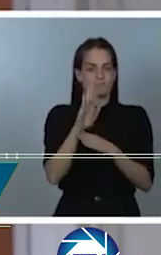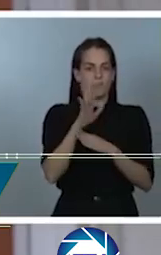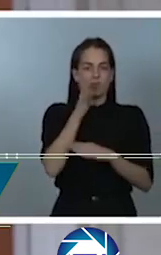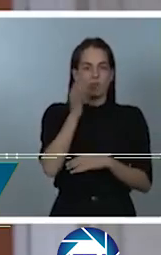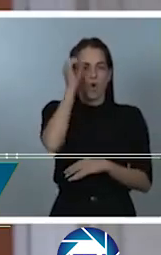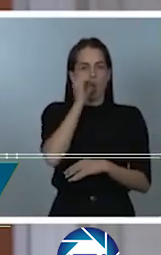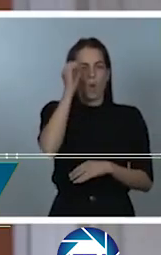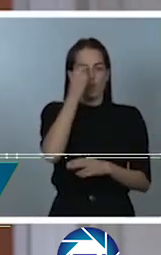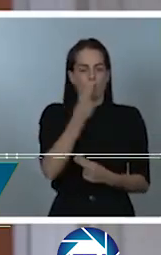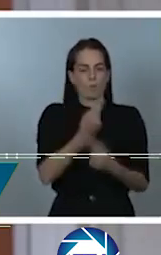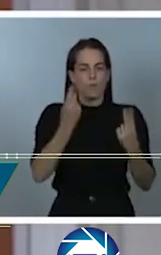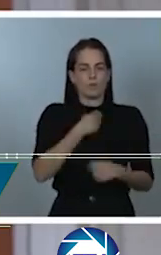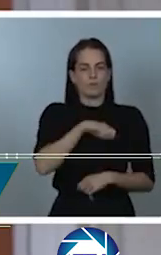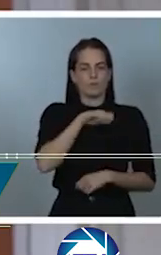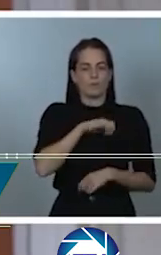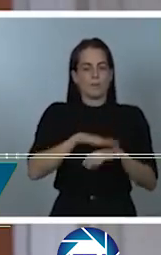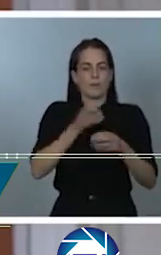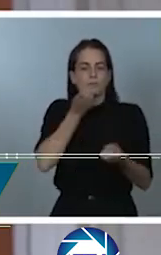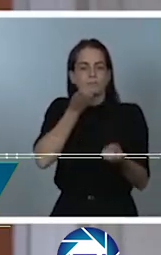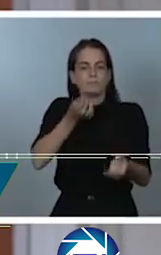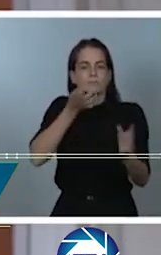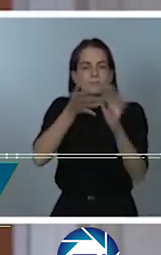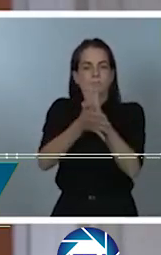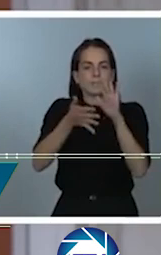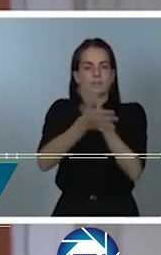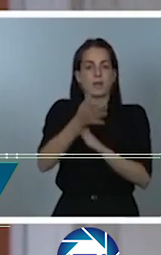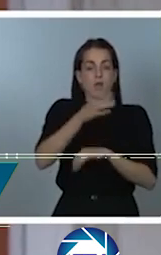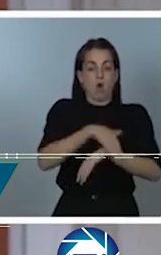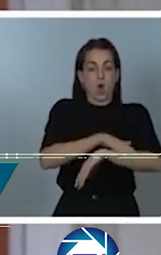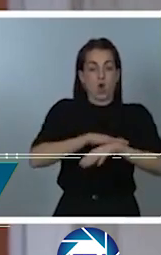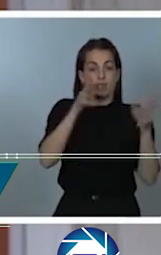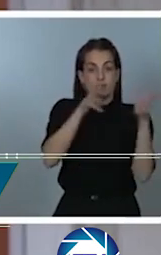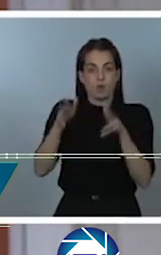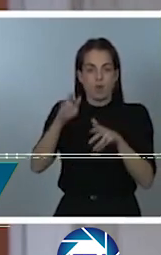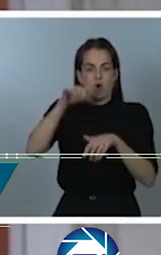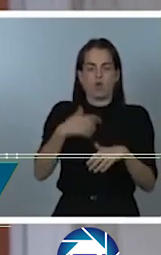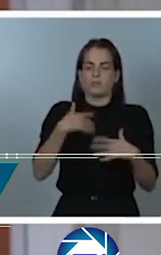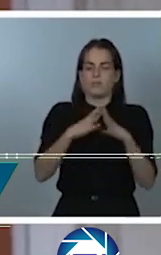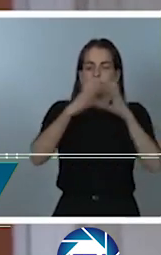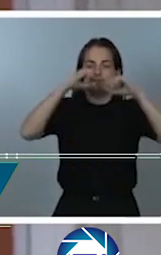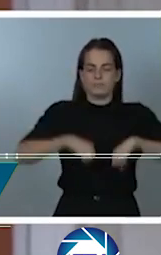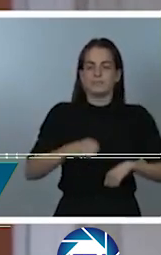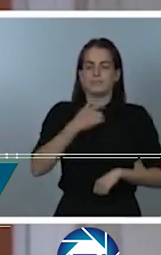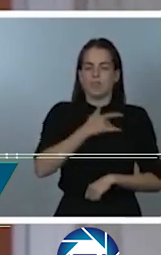profundamente equivocado y desconoce absolutamente la realidad catalana? Porque los independentistas catalanes no creen en el